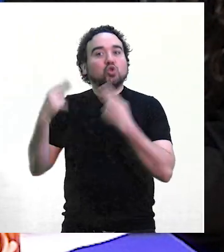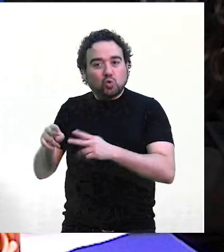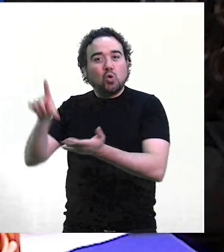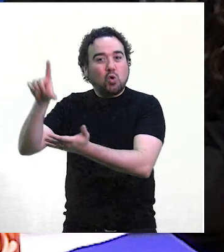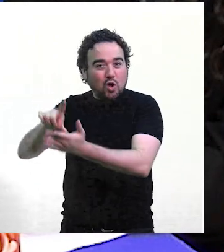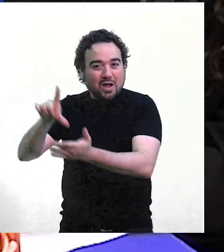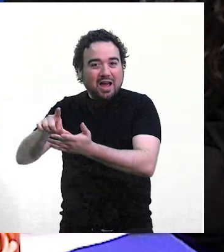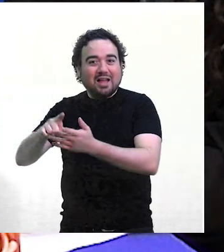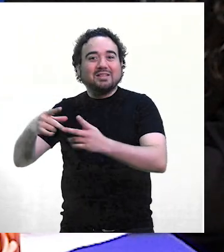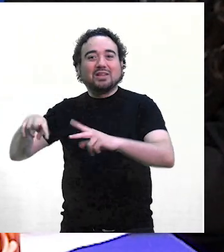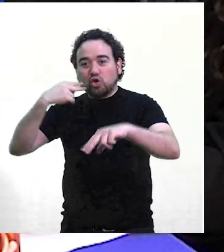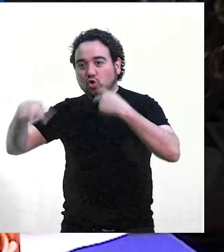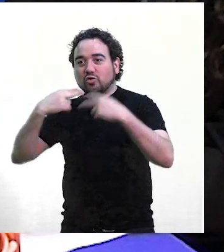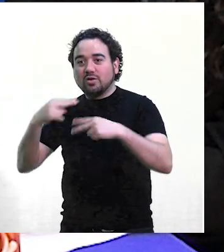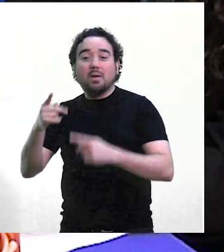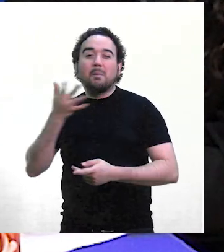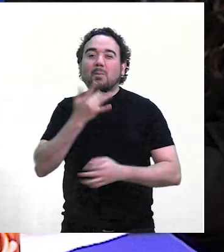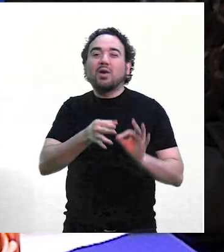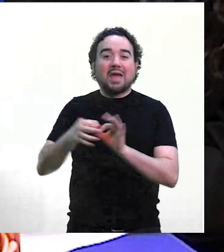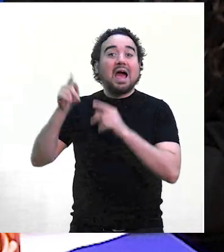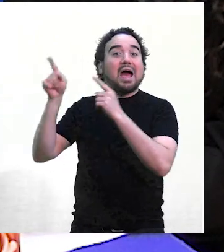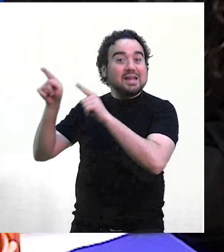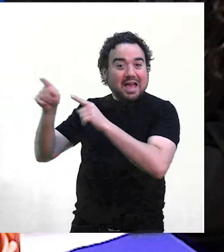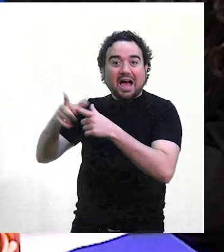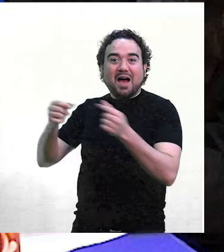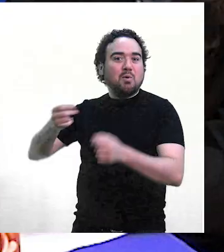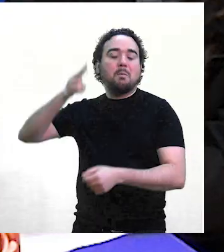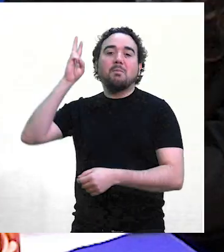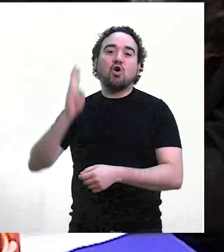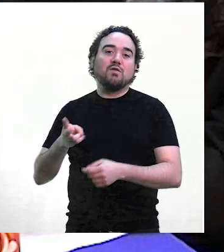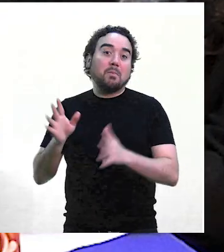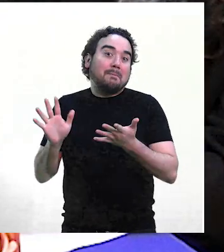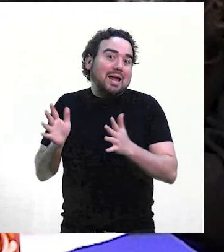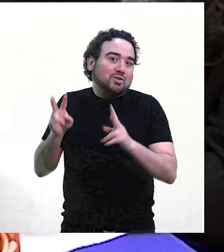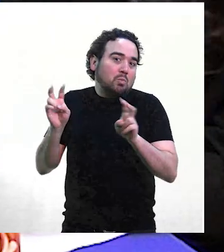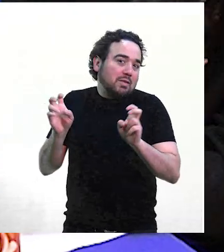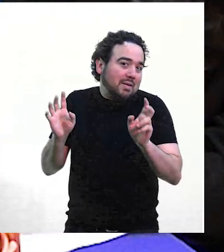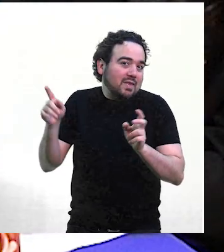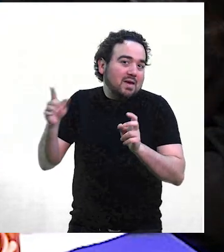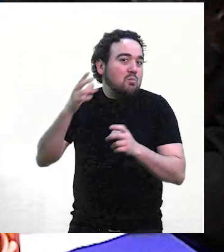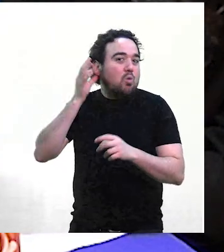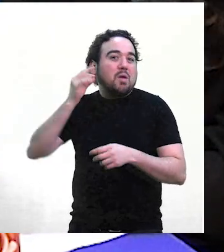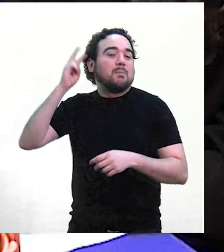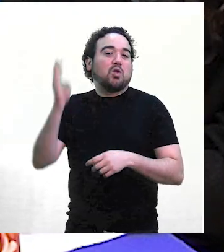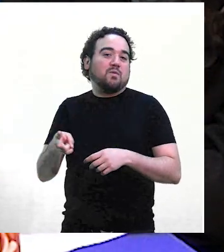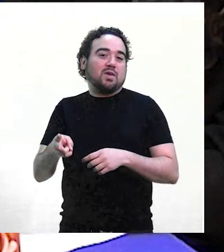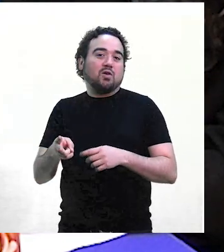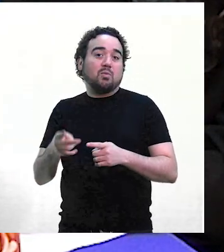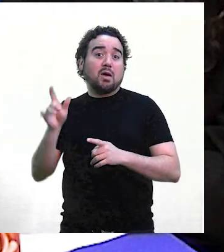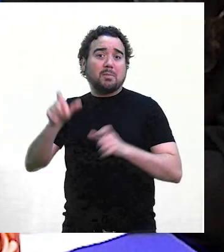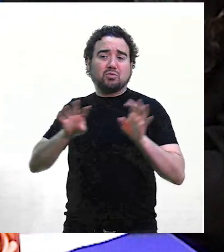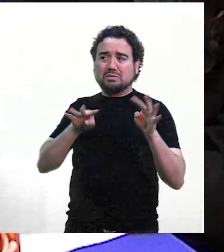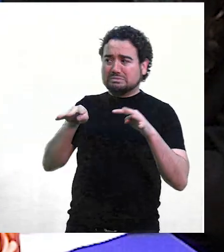de sushi porque en Japón supuestamente las mujeres no pueden preparar el sushi. ¿En serio? No sabía. Sí, supuestamente, porque